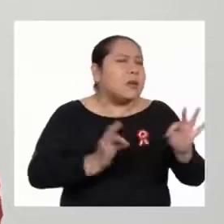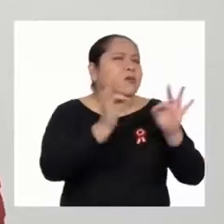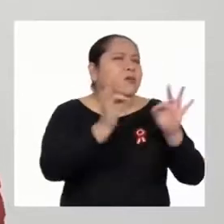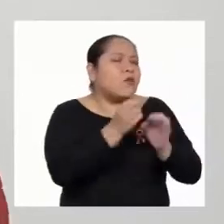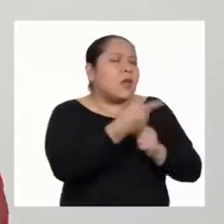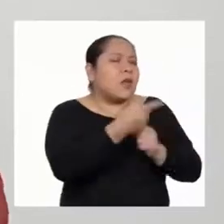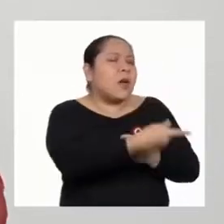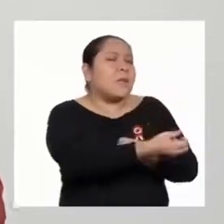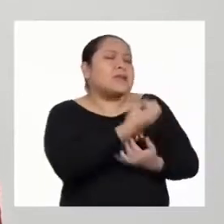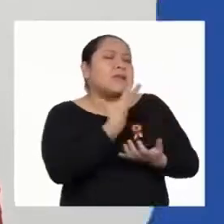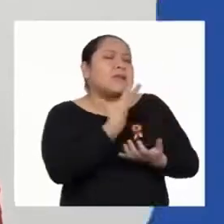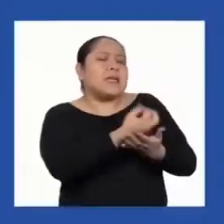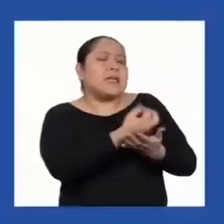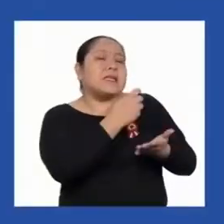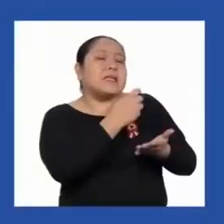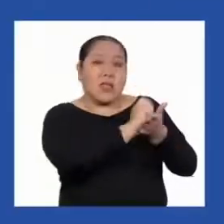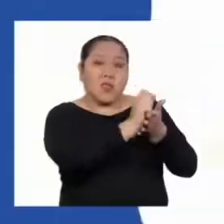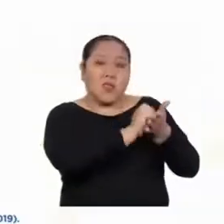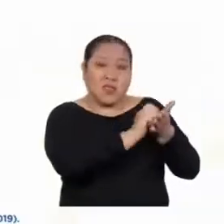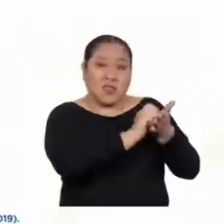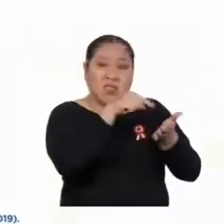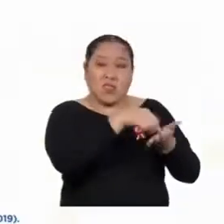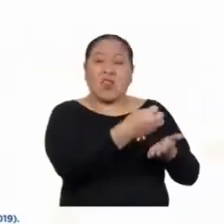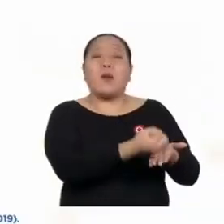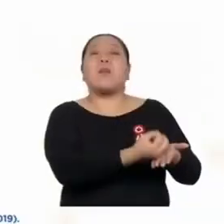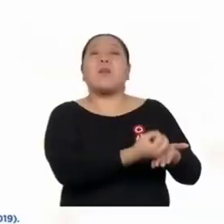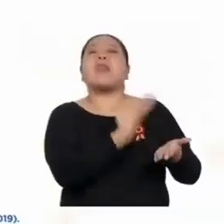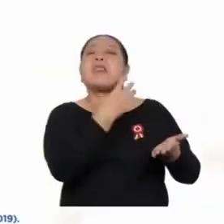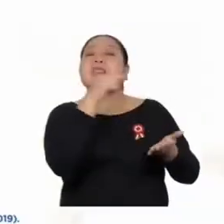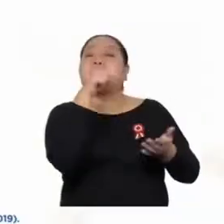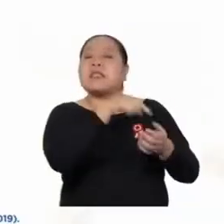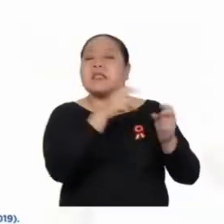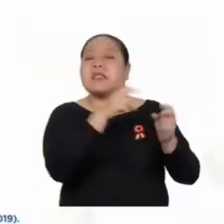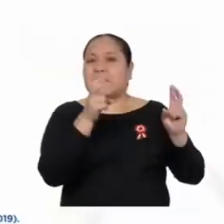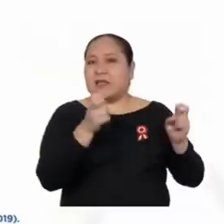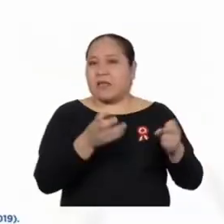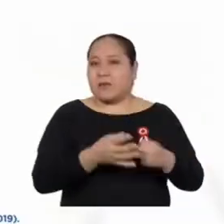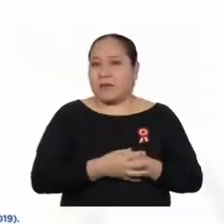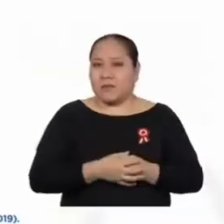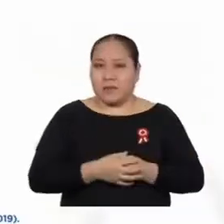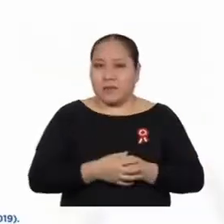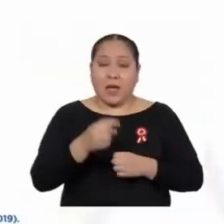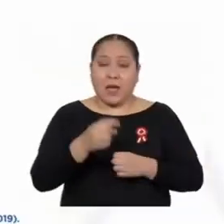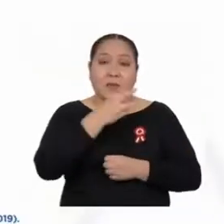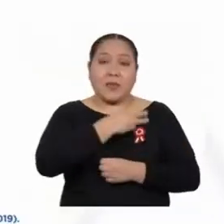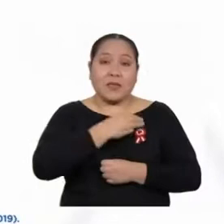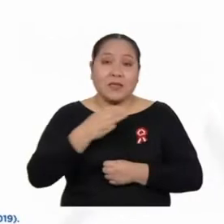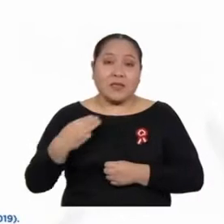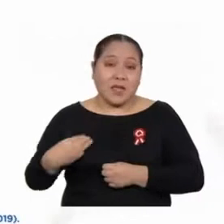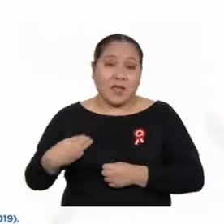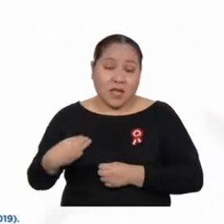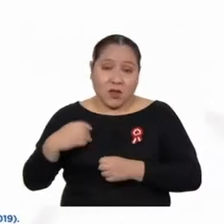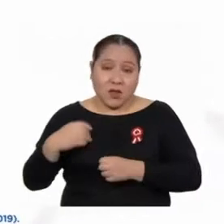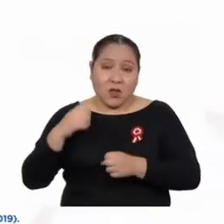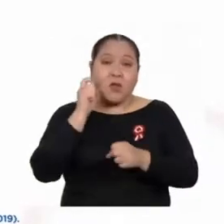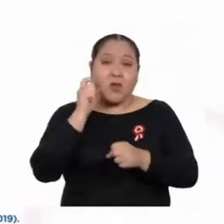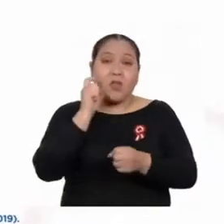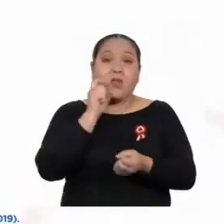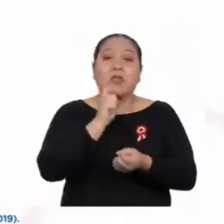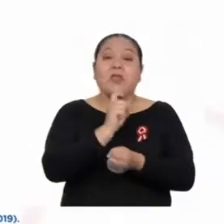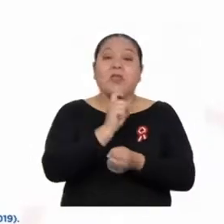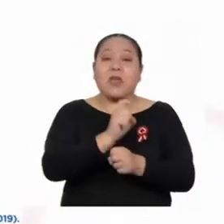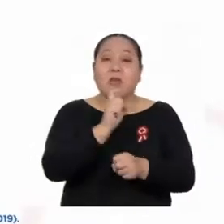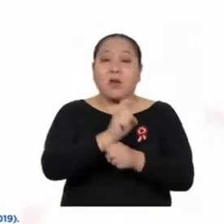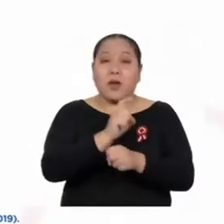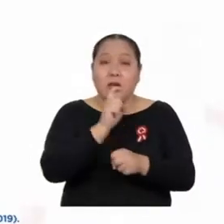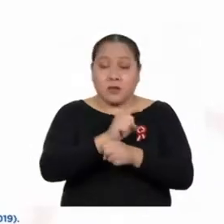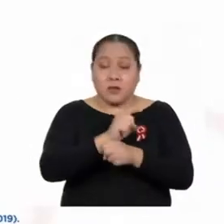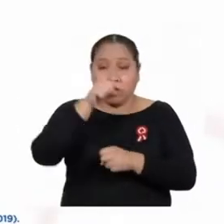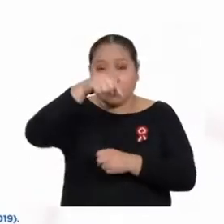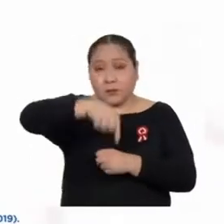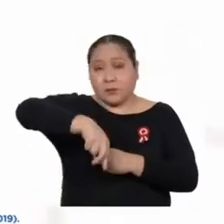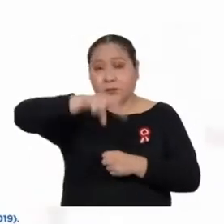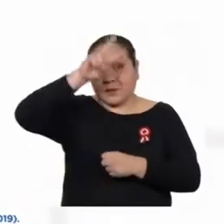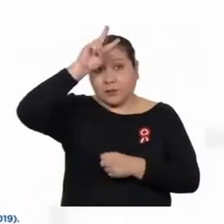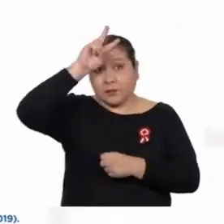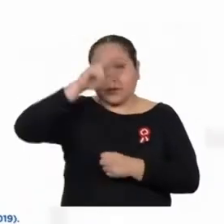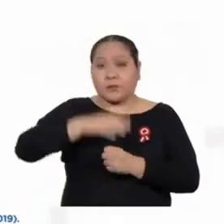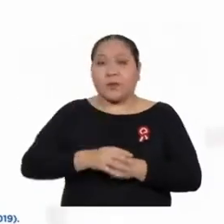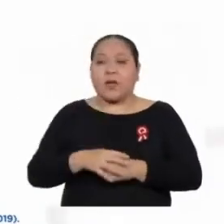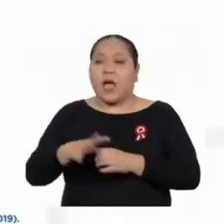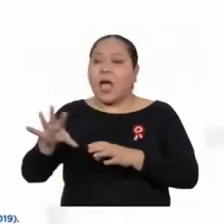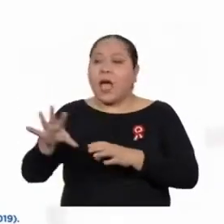está diciendo sobre el tema? El Ministerio de Educación de Perú ha recibido desde 2013 más